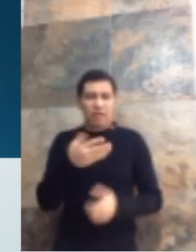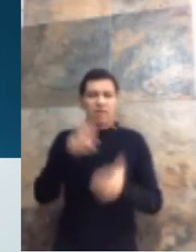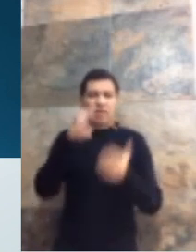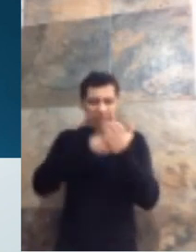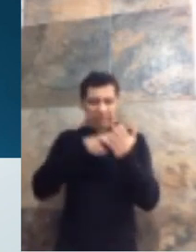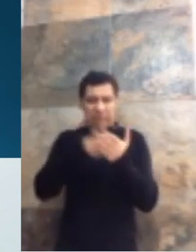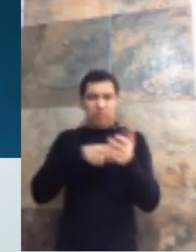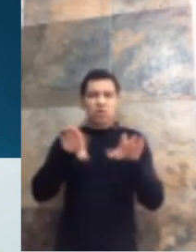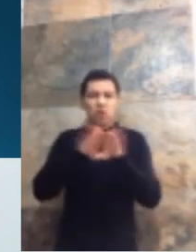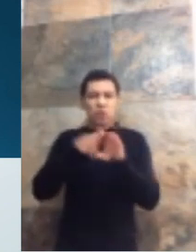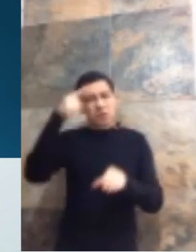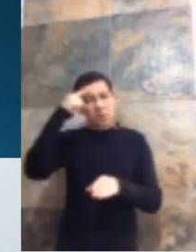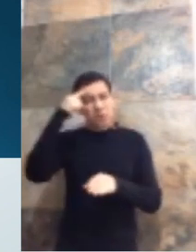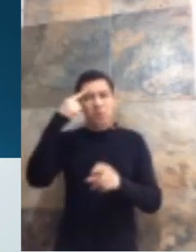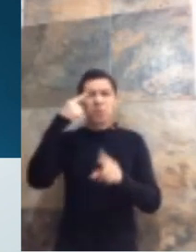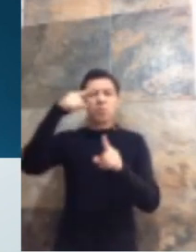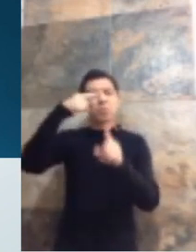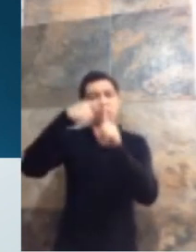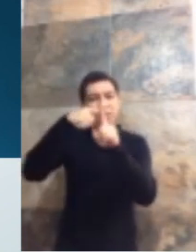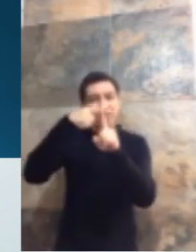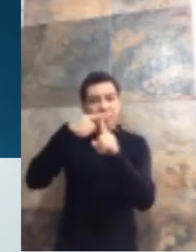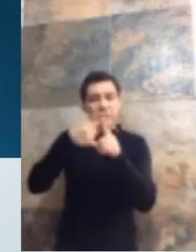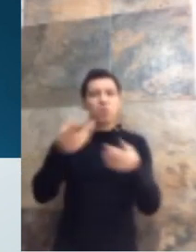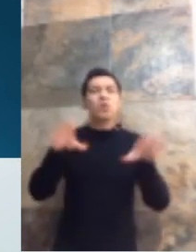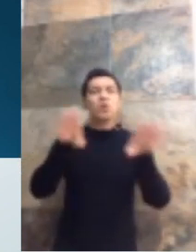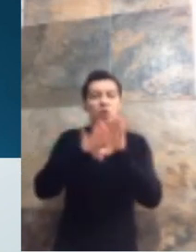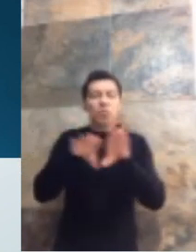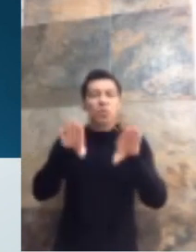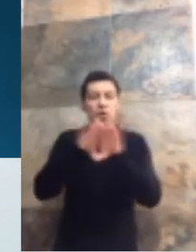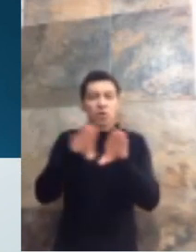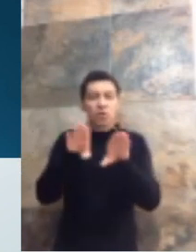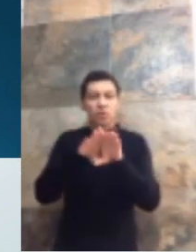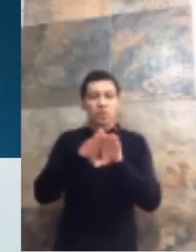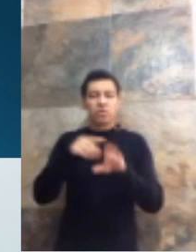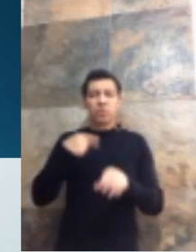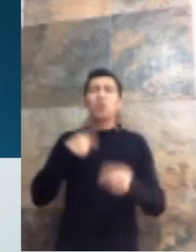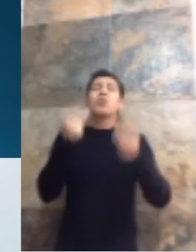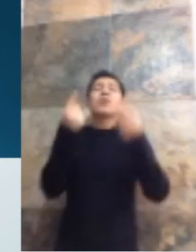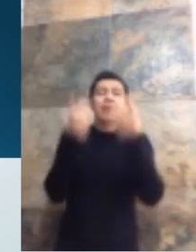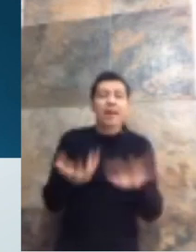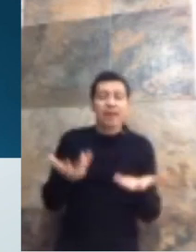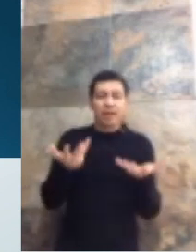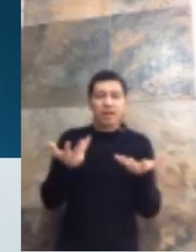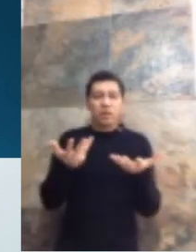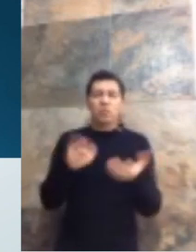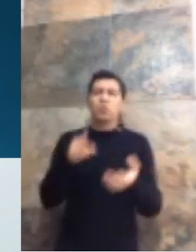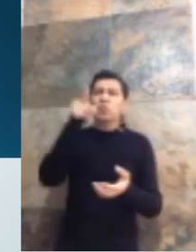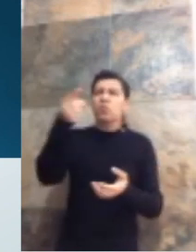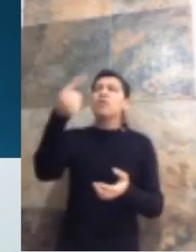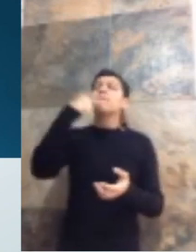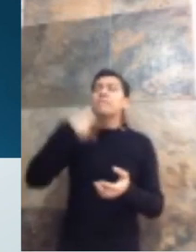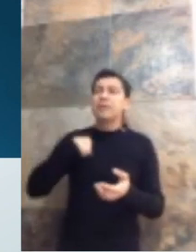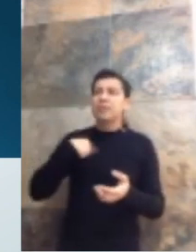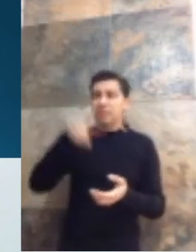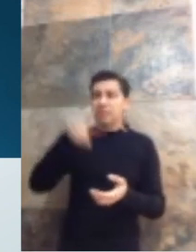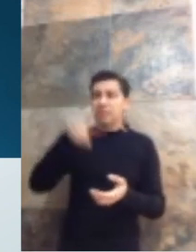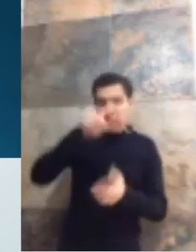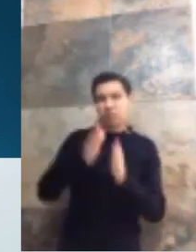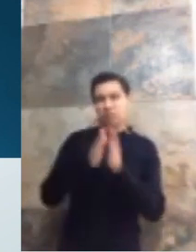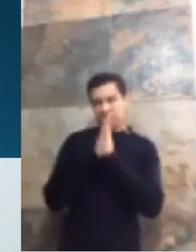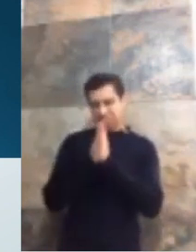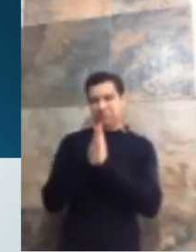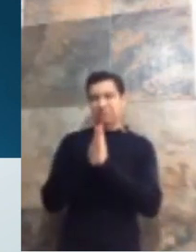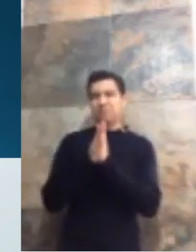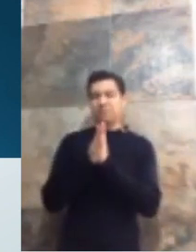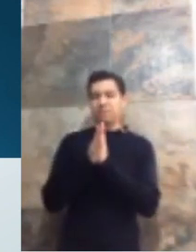oímos con mucha frecuencia. Ya no quiero estar así, no sé qué hacer, ¿usted qué me aconseja? La diferencia es